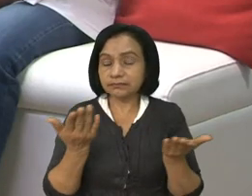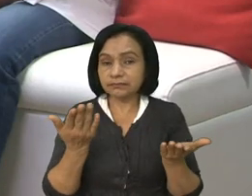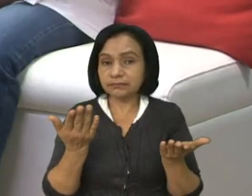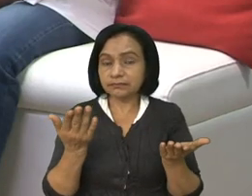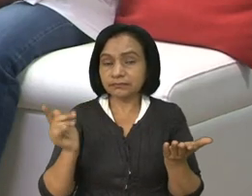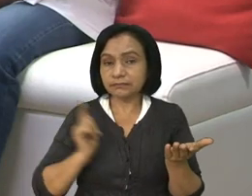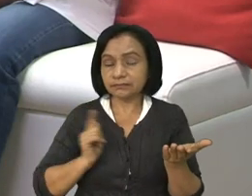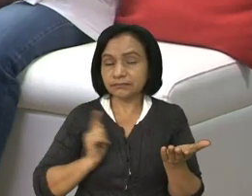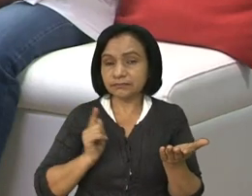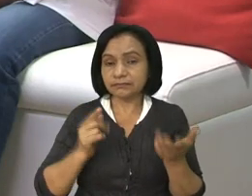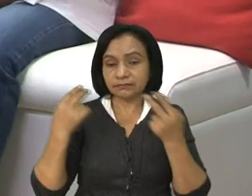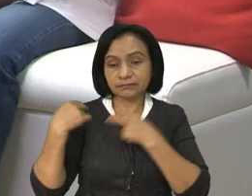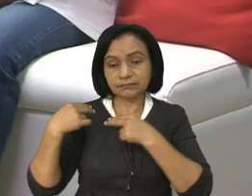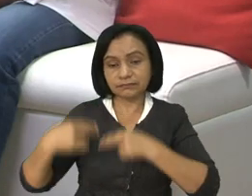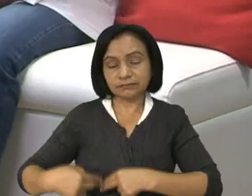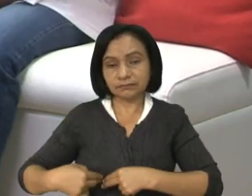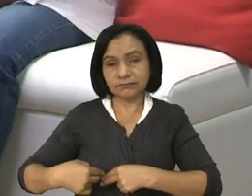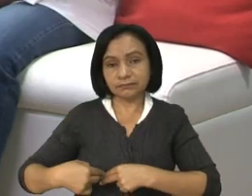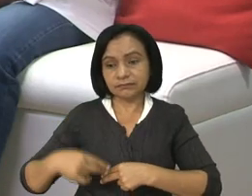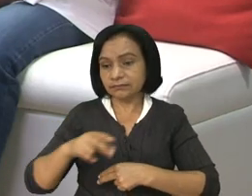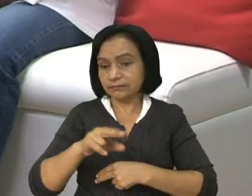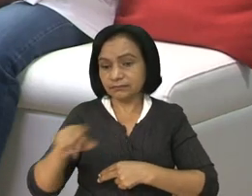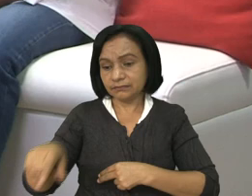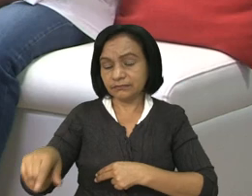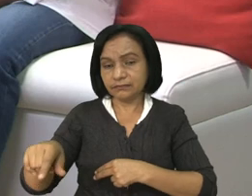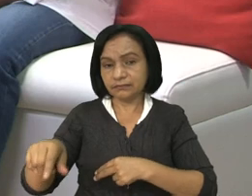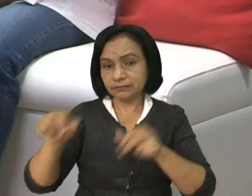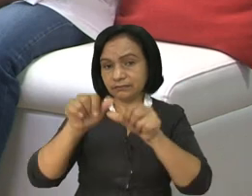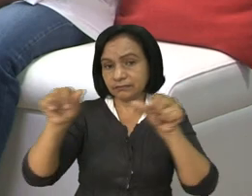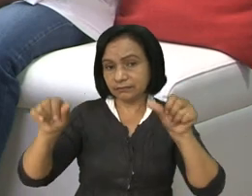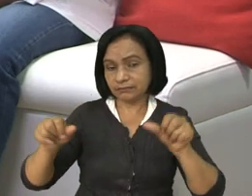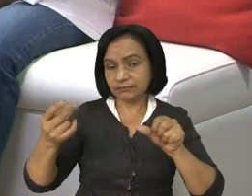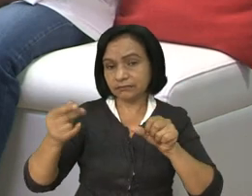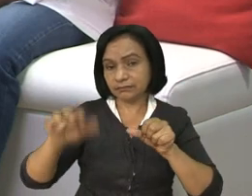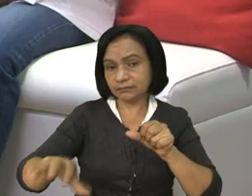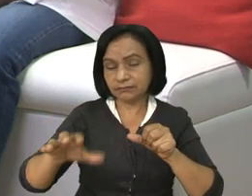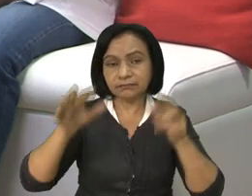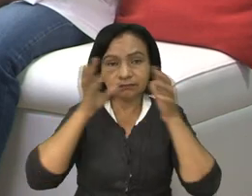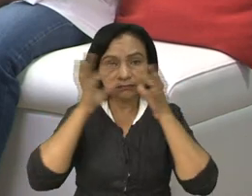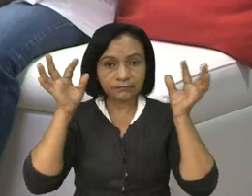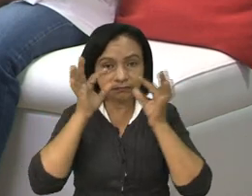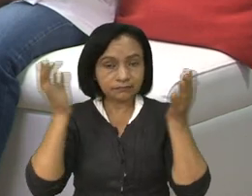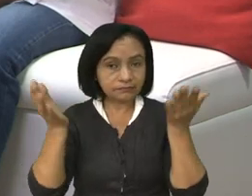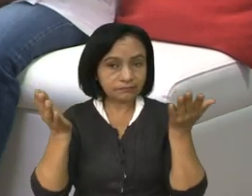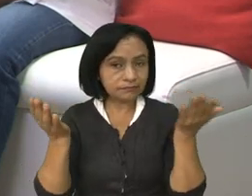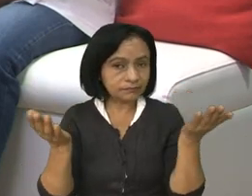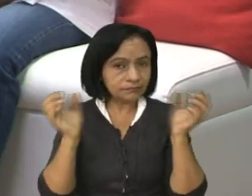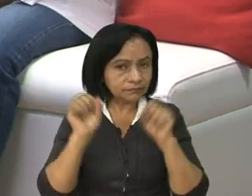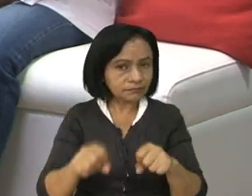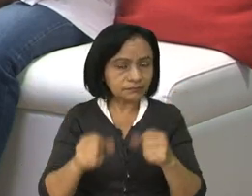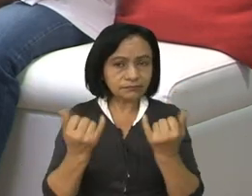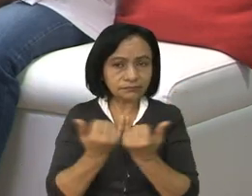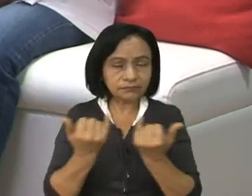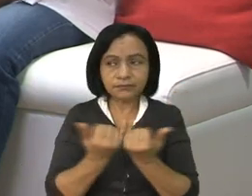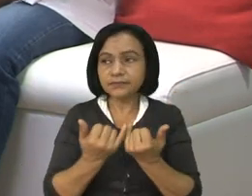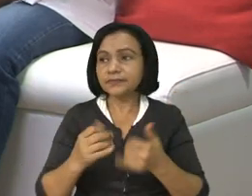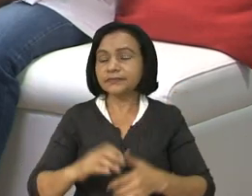de que tenemos nosotros los humanos son los mismos que puedan tener el perro o el gatito que tenemos como mascota. Así